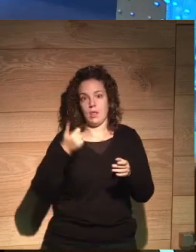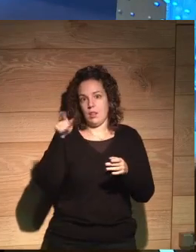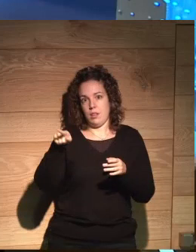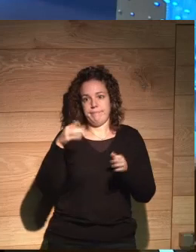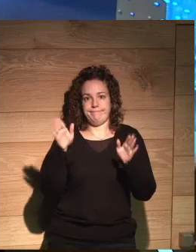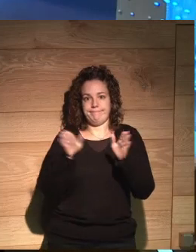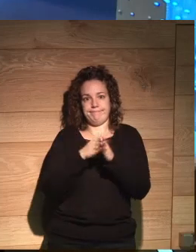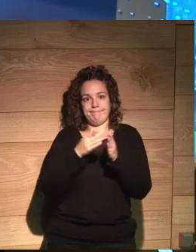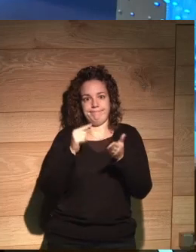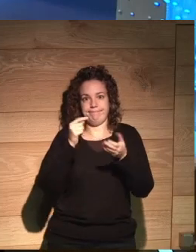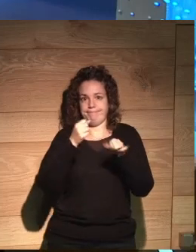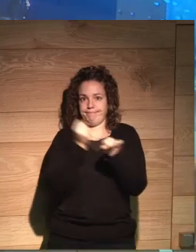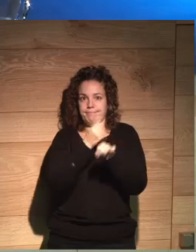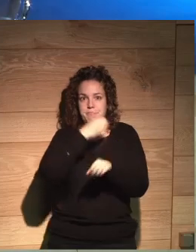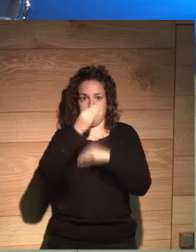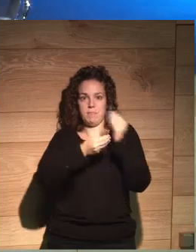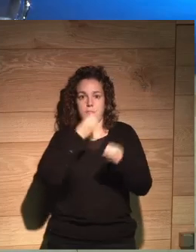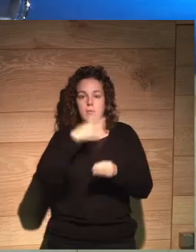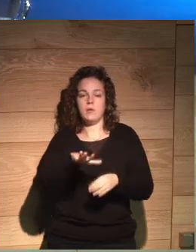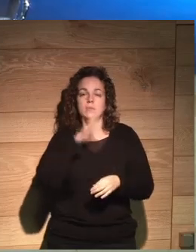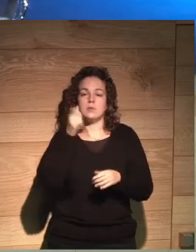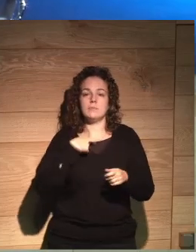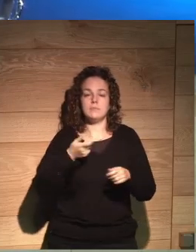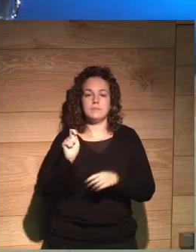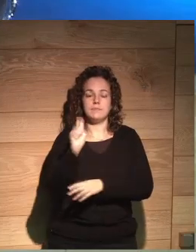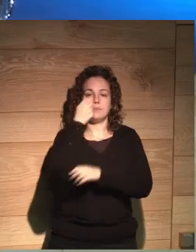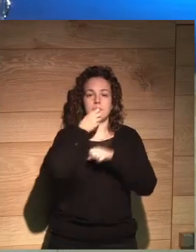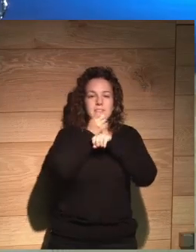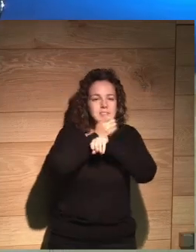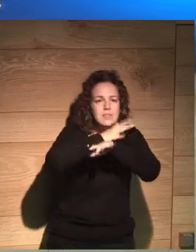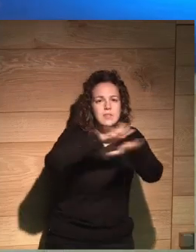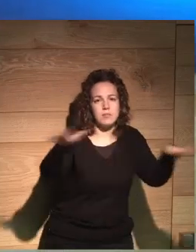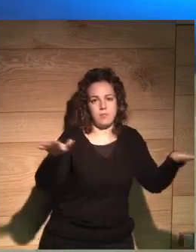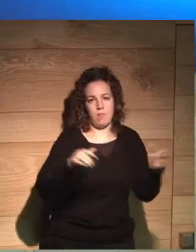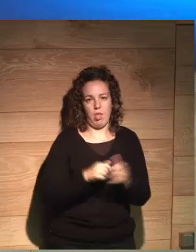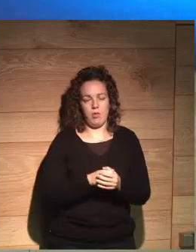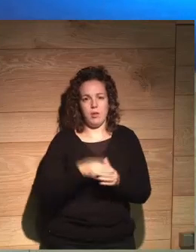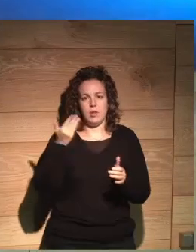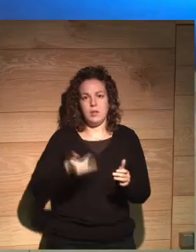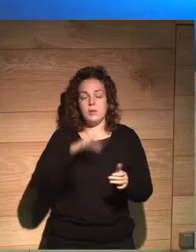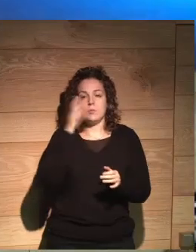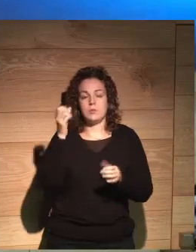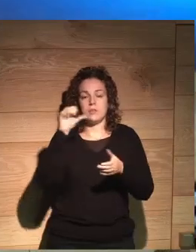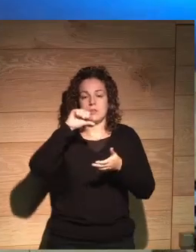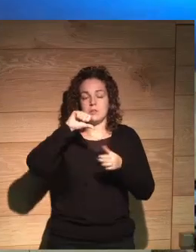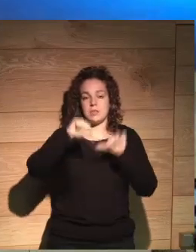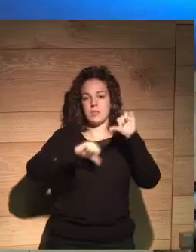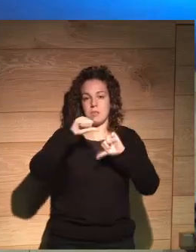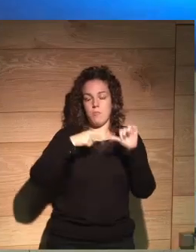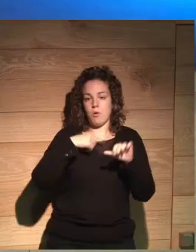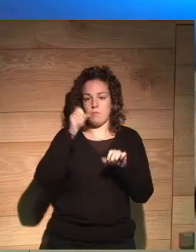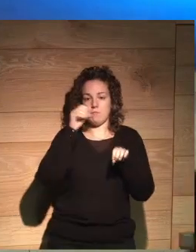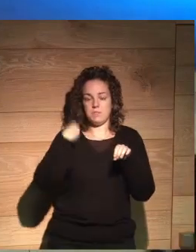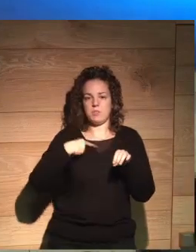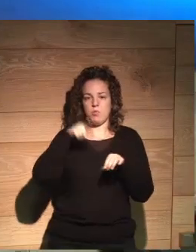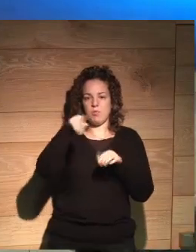con este libro. Se ha convertido en el metadivulgador, en el hiperdivulgador. De hecho, un químico como tú, de repente, escribe